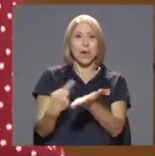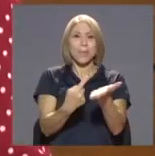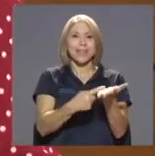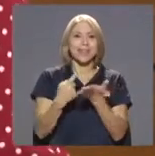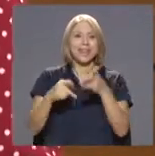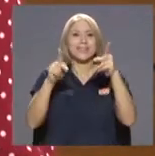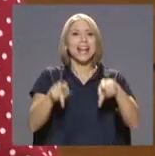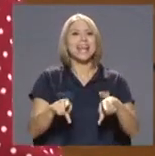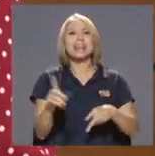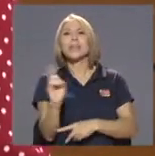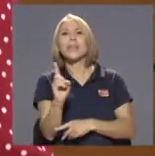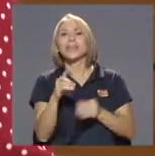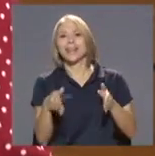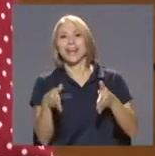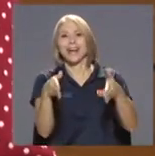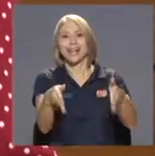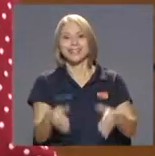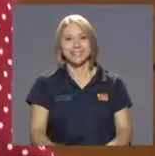en la calle.